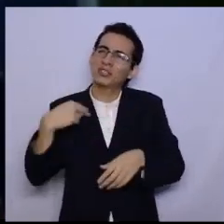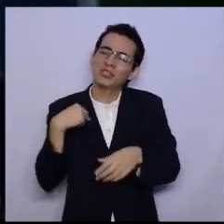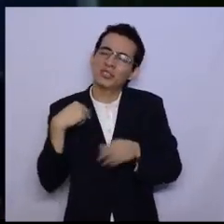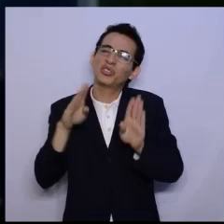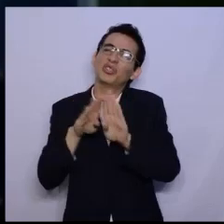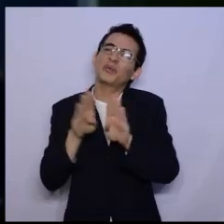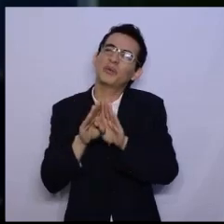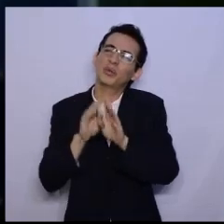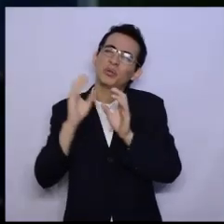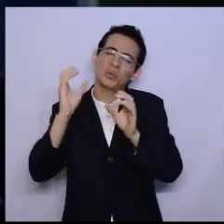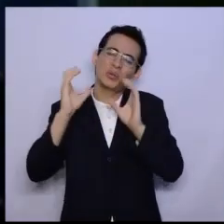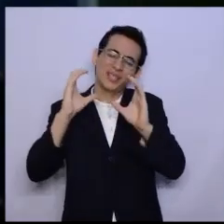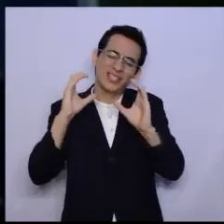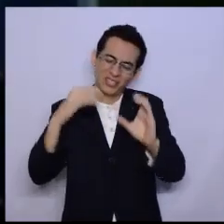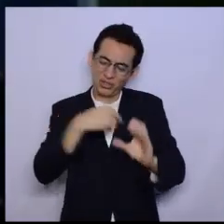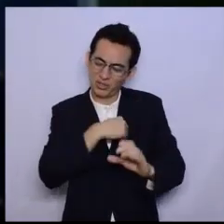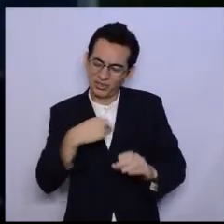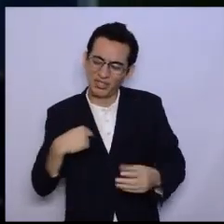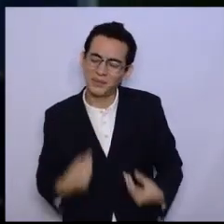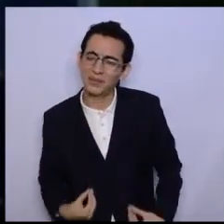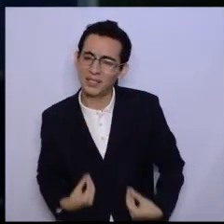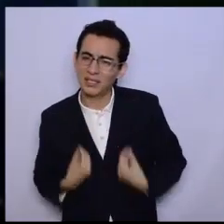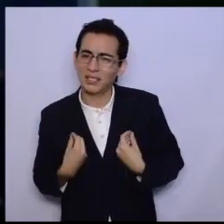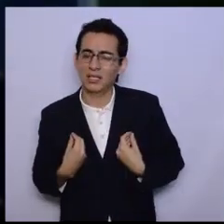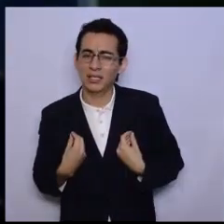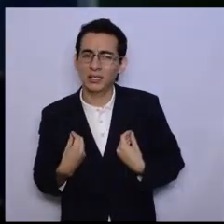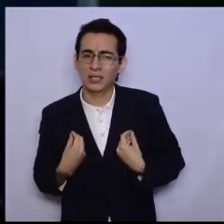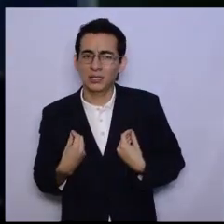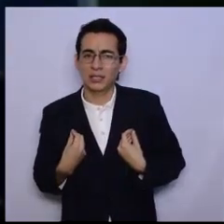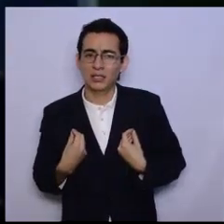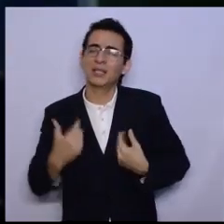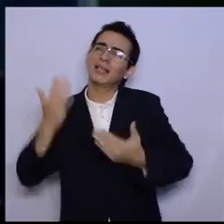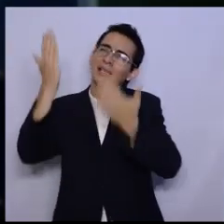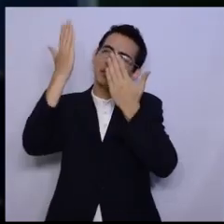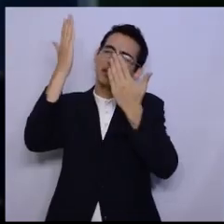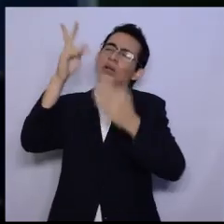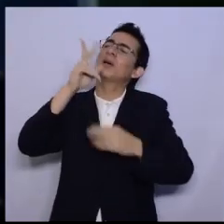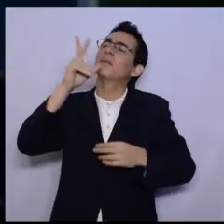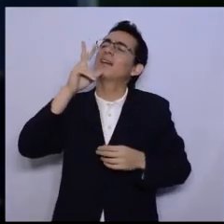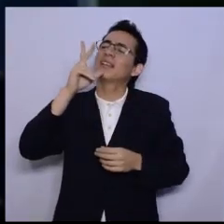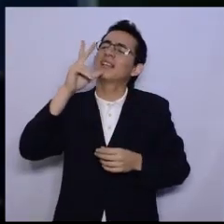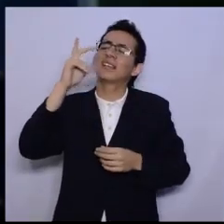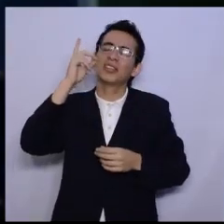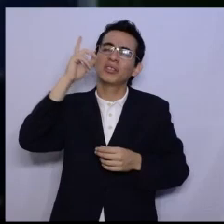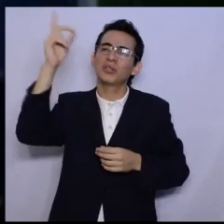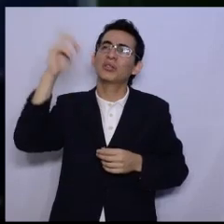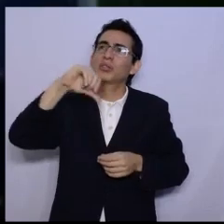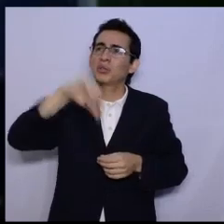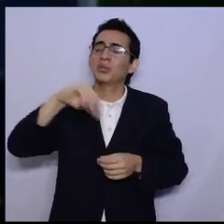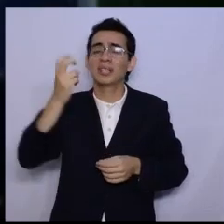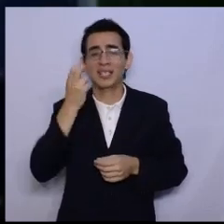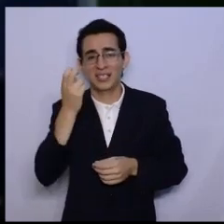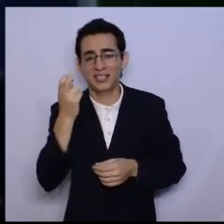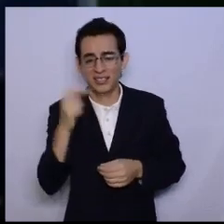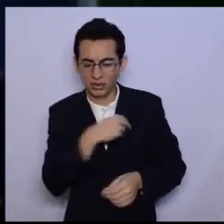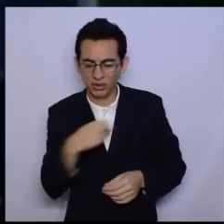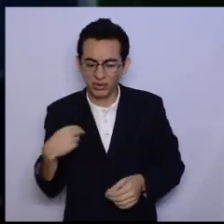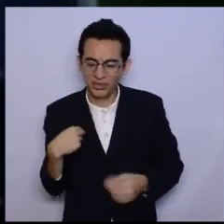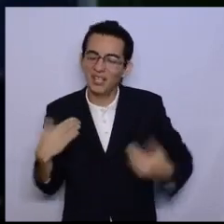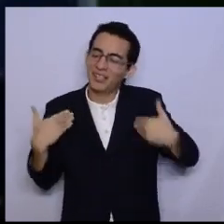limpiando nuestras vidas, Señor. Yo te pido, Padre, que en este